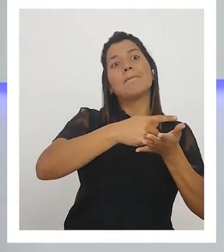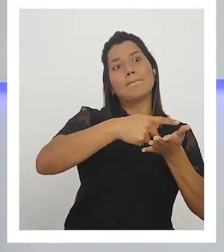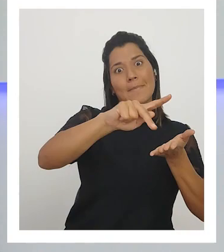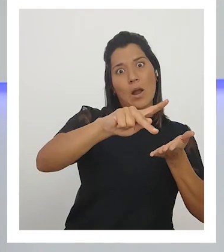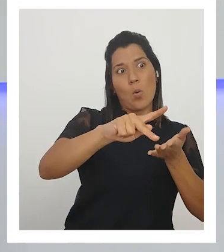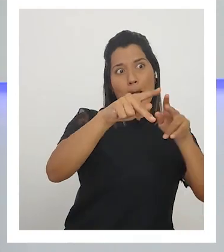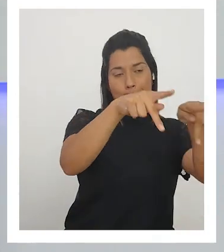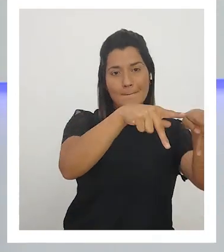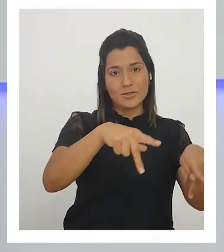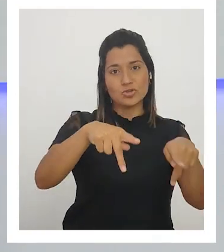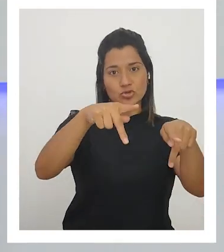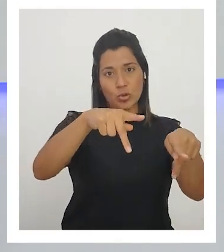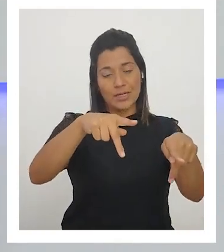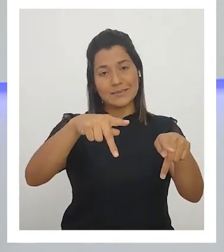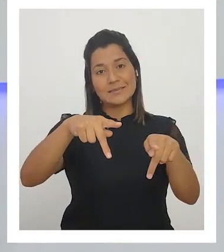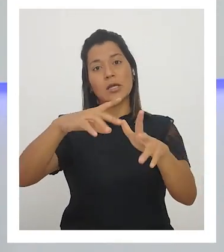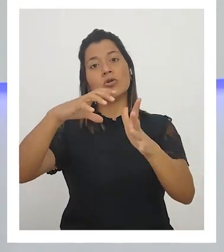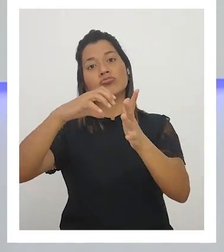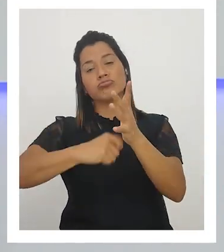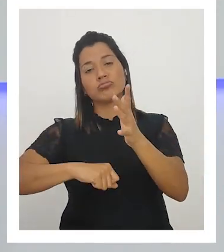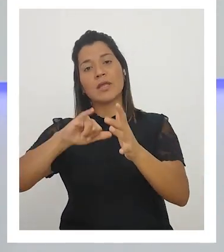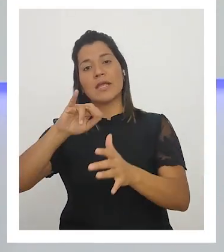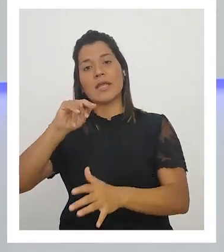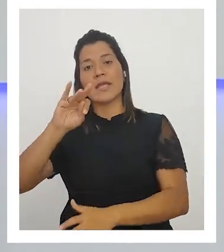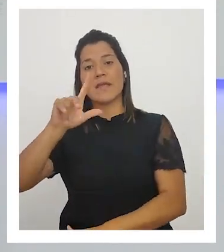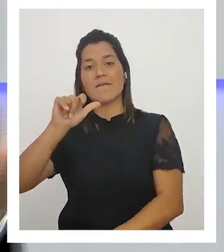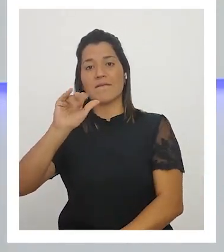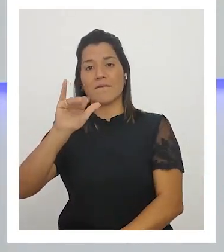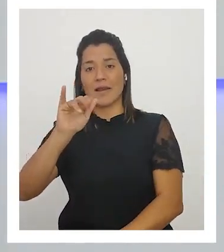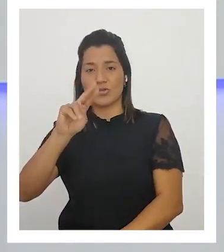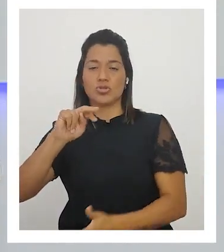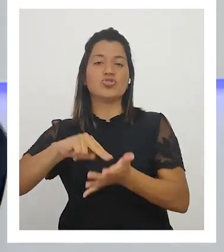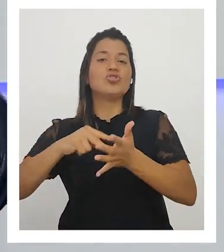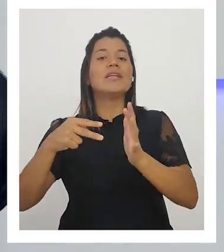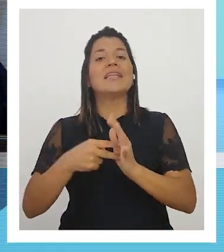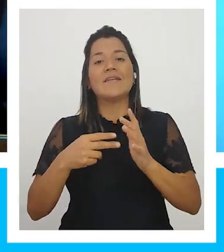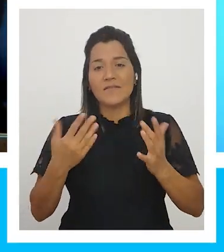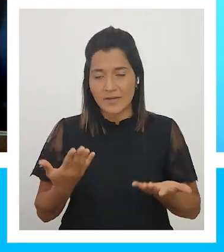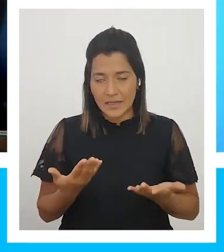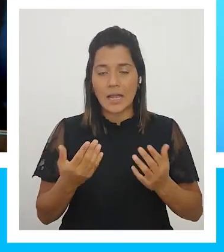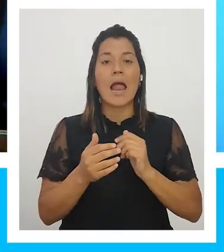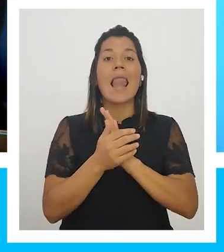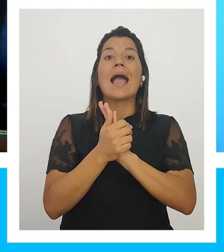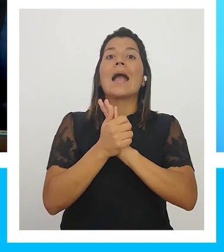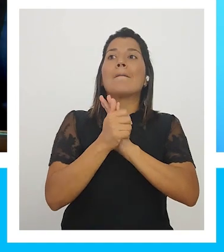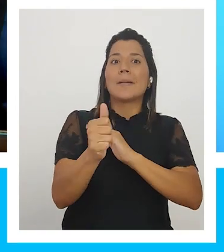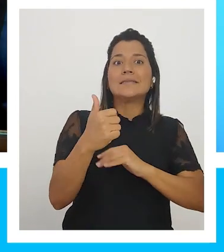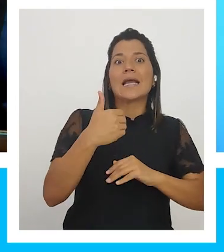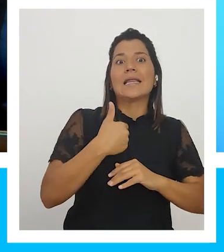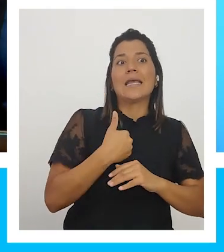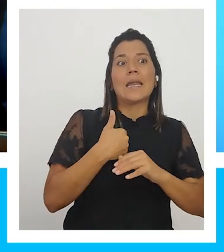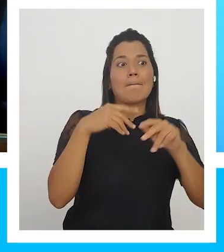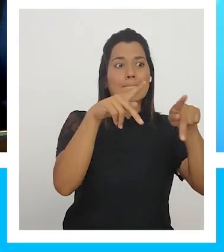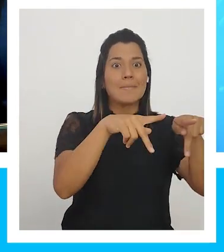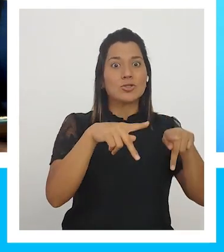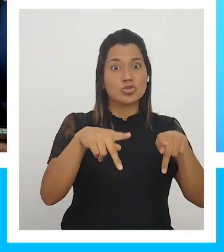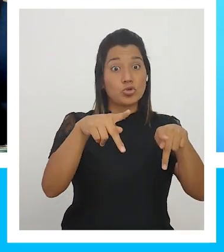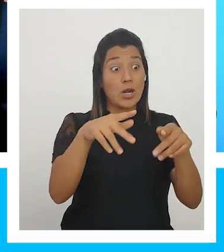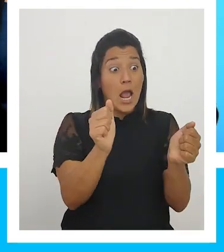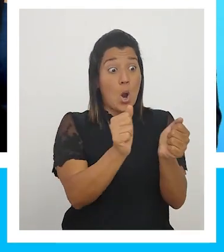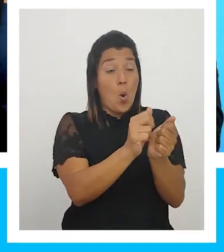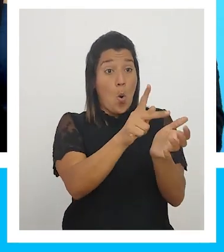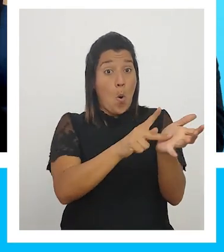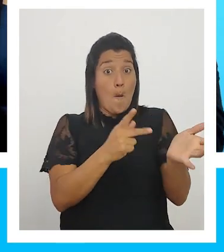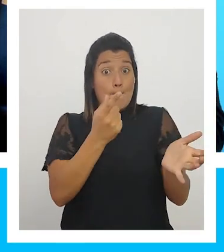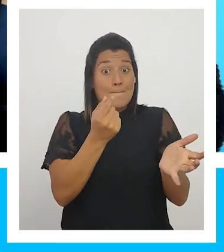básicamente, para mejor explicación, es el poder adquisitivo, es para lo que le alcanza a usted el salario. Pues